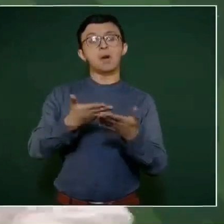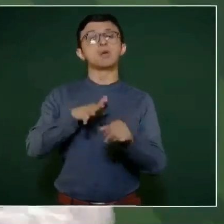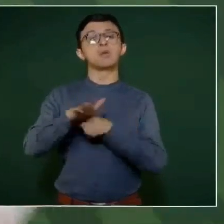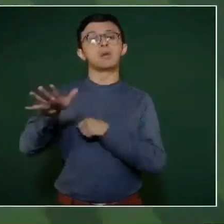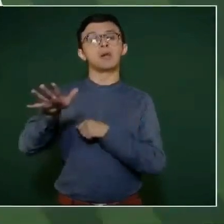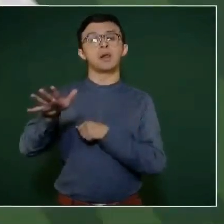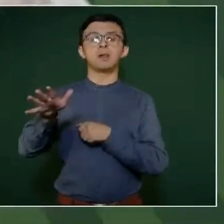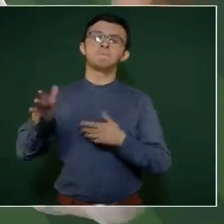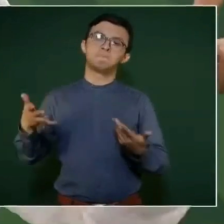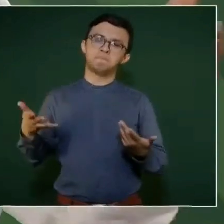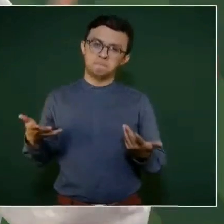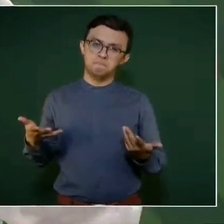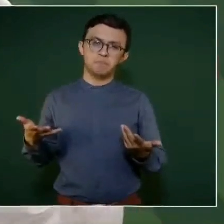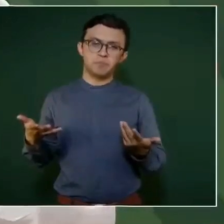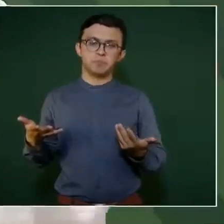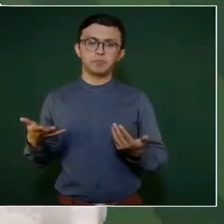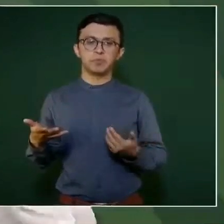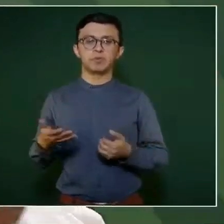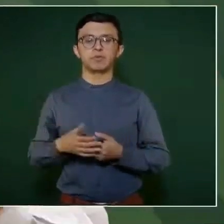Pues